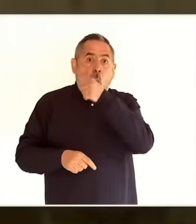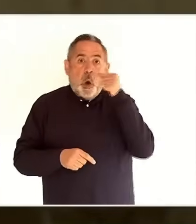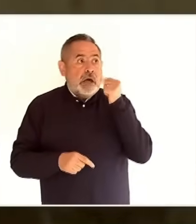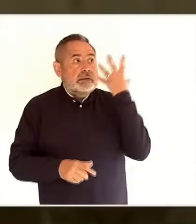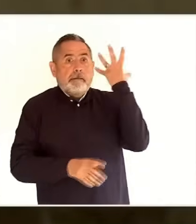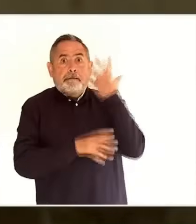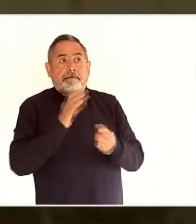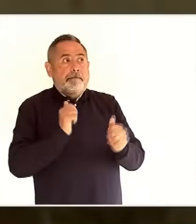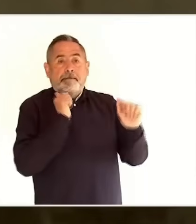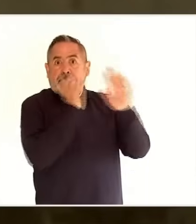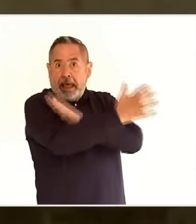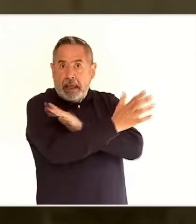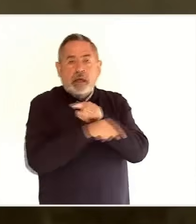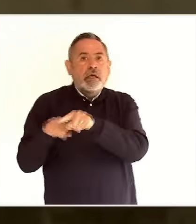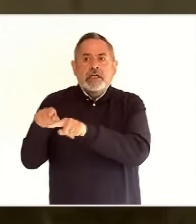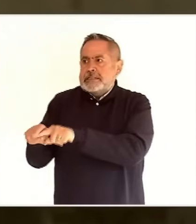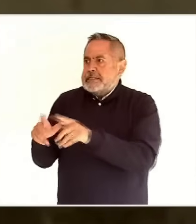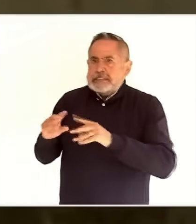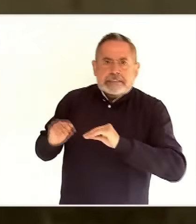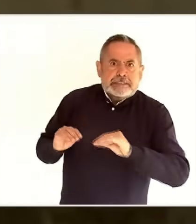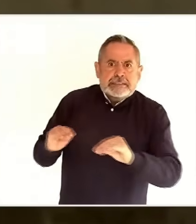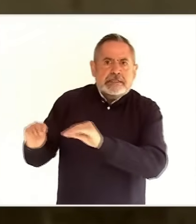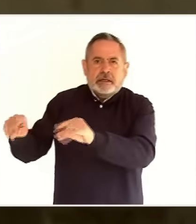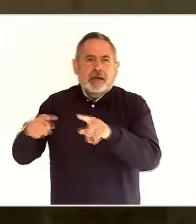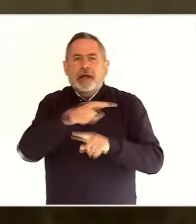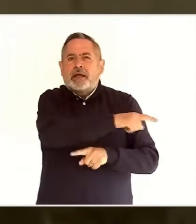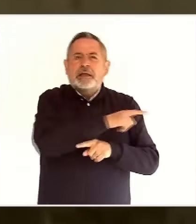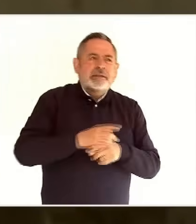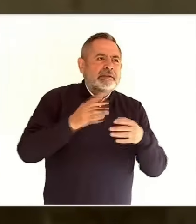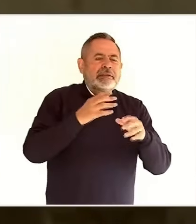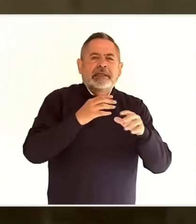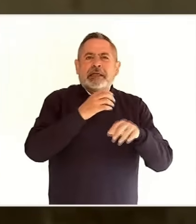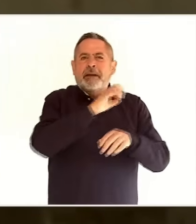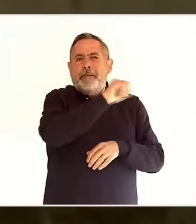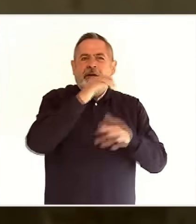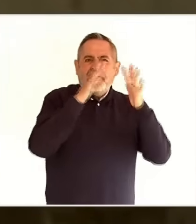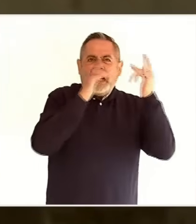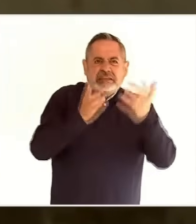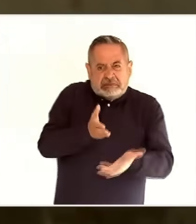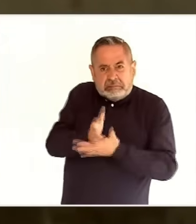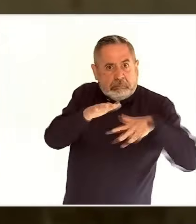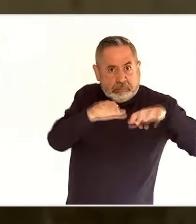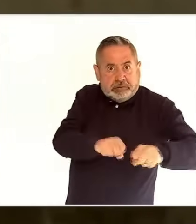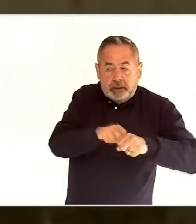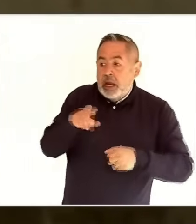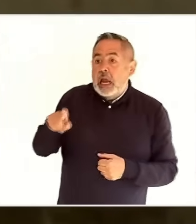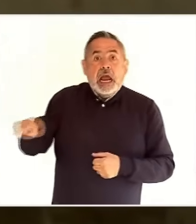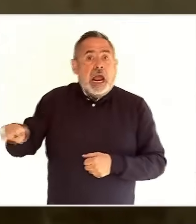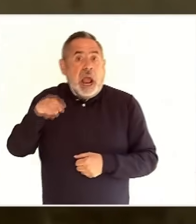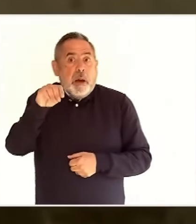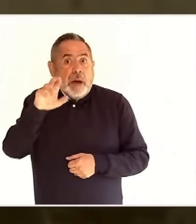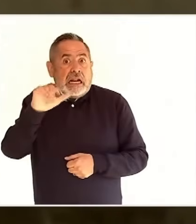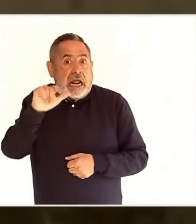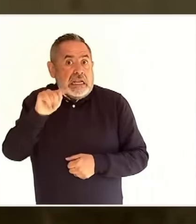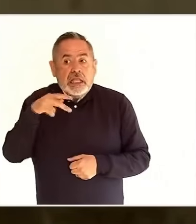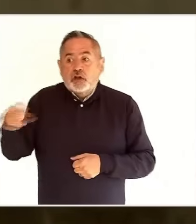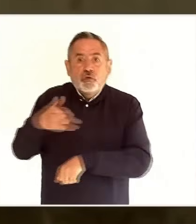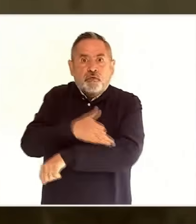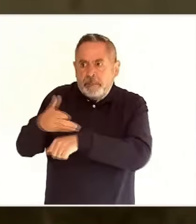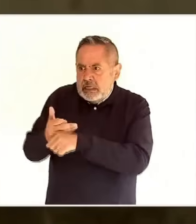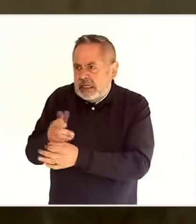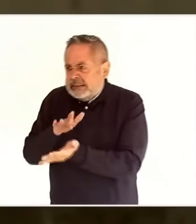Juárez, de la Reforma y de la intervención extranjera, Margarita no solo sostuvo a su familia en